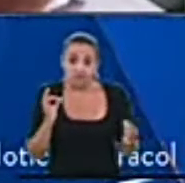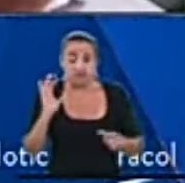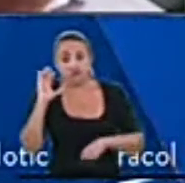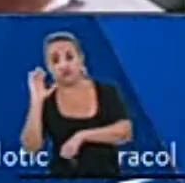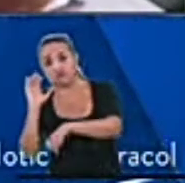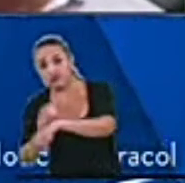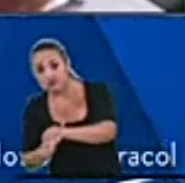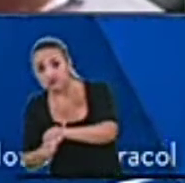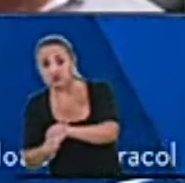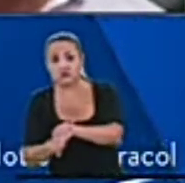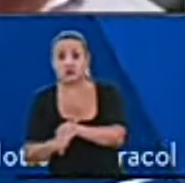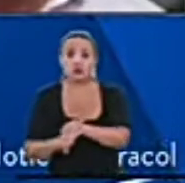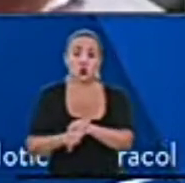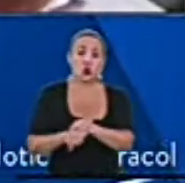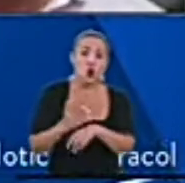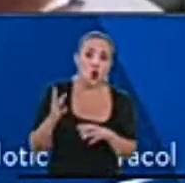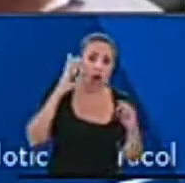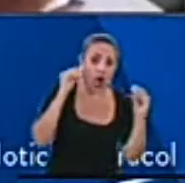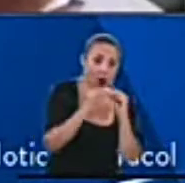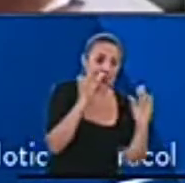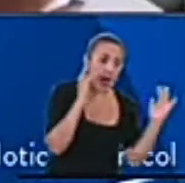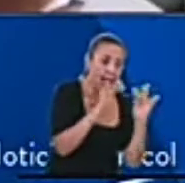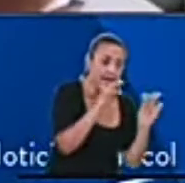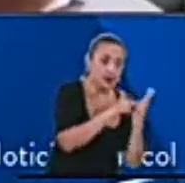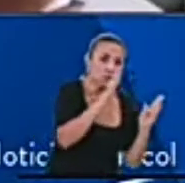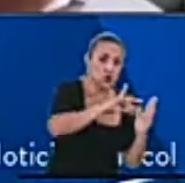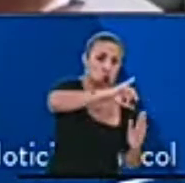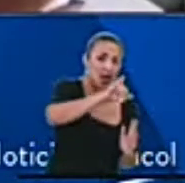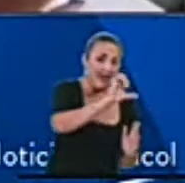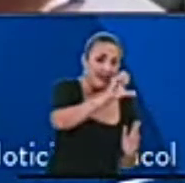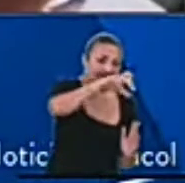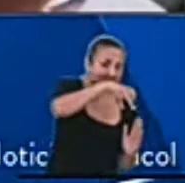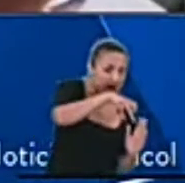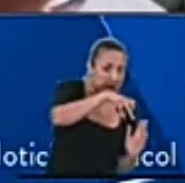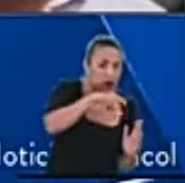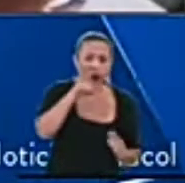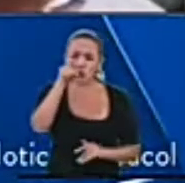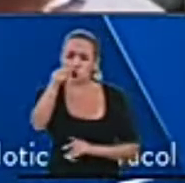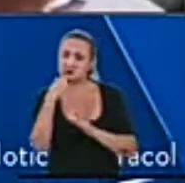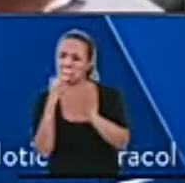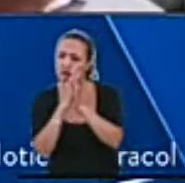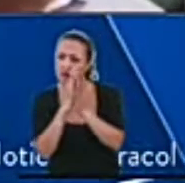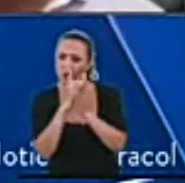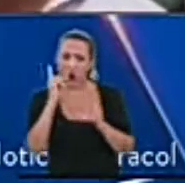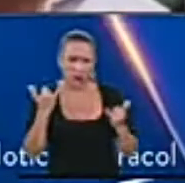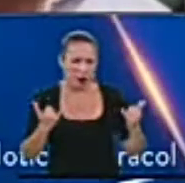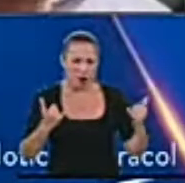¿Qué responde usted frente a la polémica que se ha desatado? ¿Fue este criminal